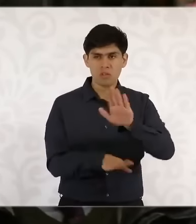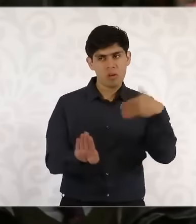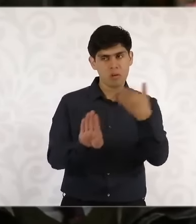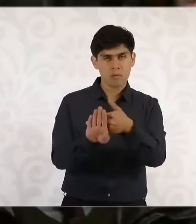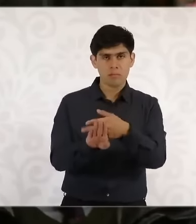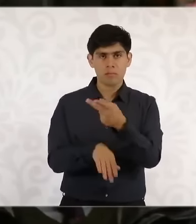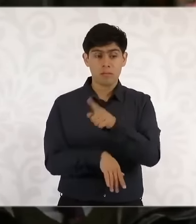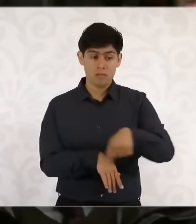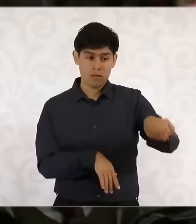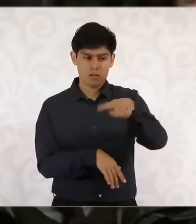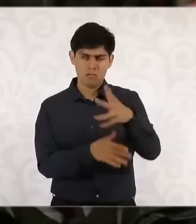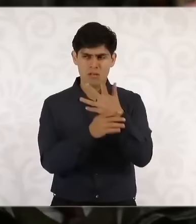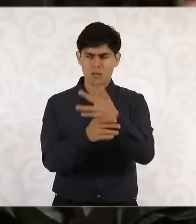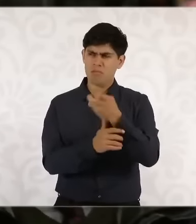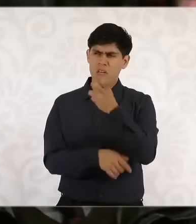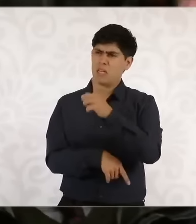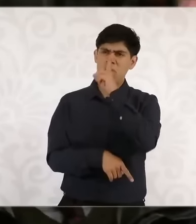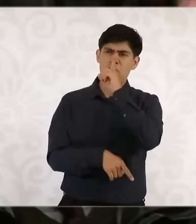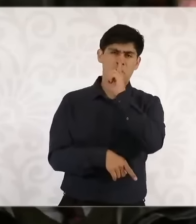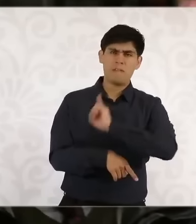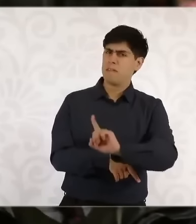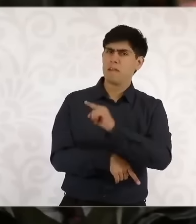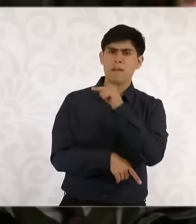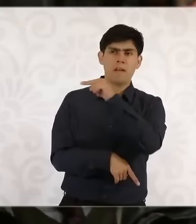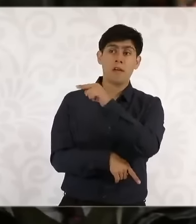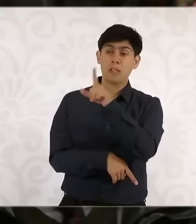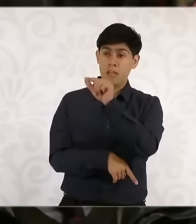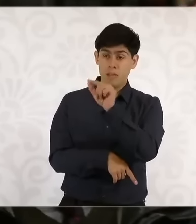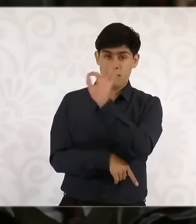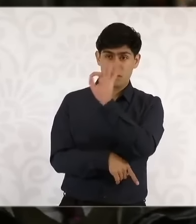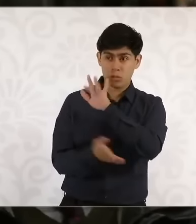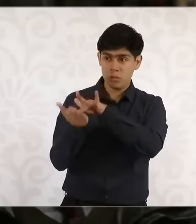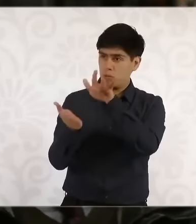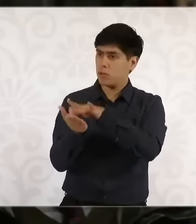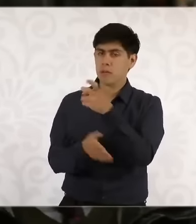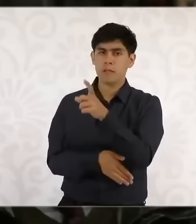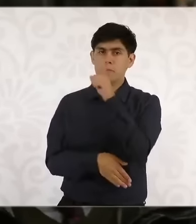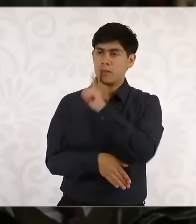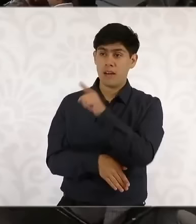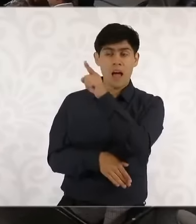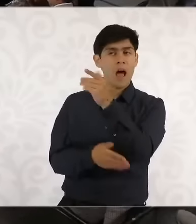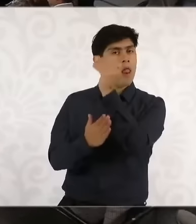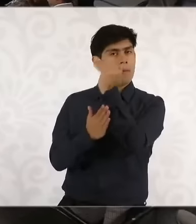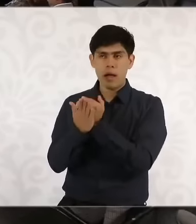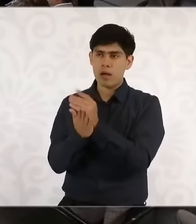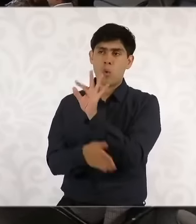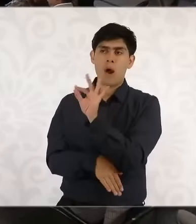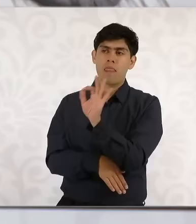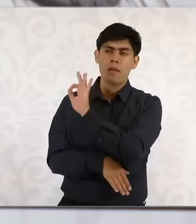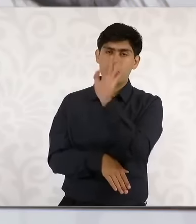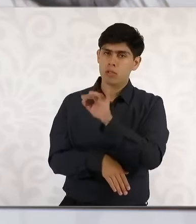caído en su aprobación, que eso era falso y que usted ya había caído a un 40%. Y no tardarán en